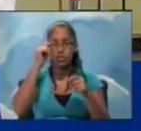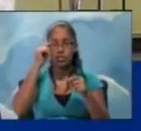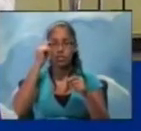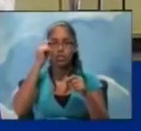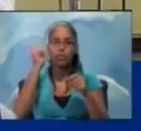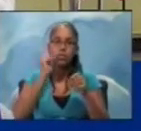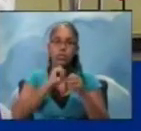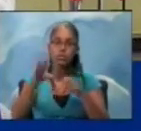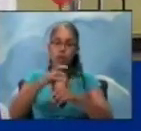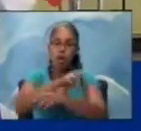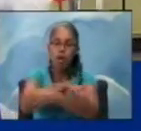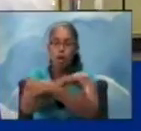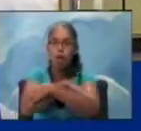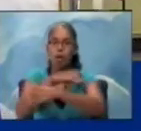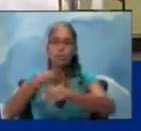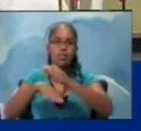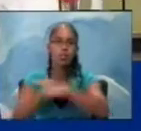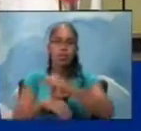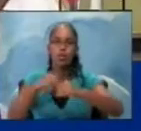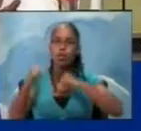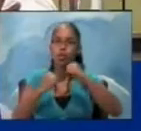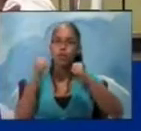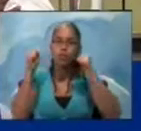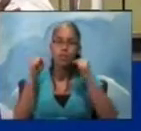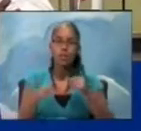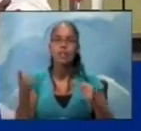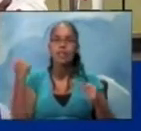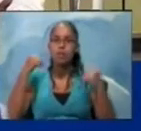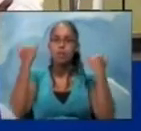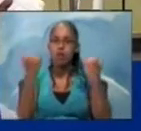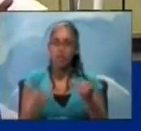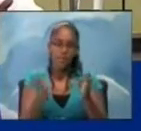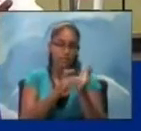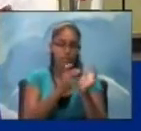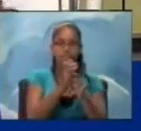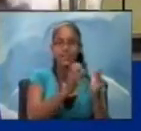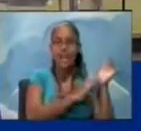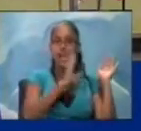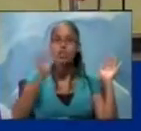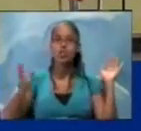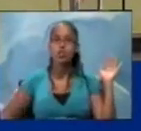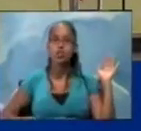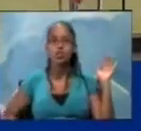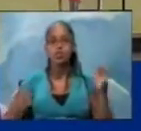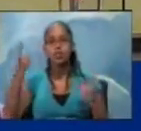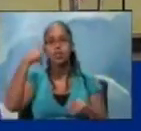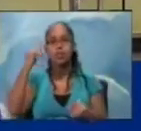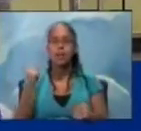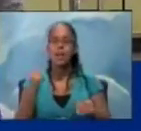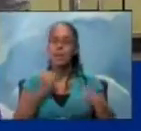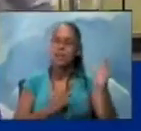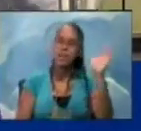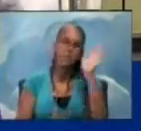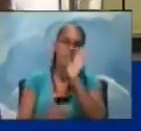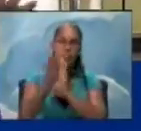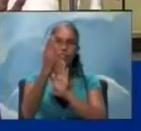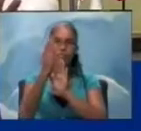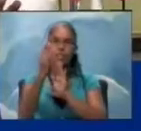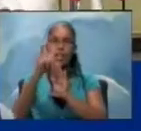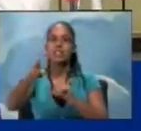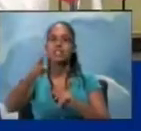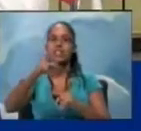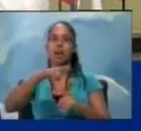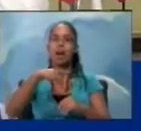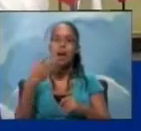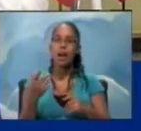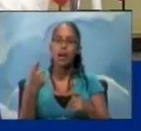las ovejas. Aquí tenemos ahora al Señor Jesucristo para enfrentarse a